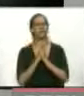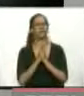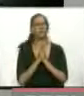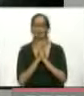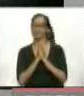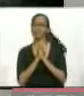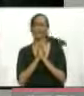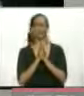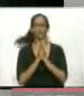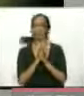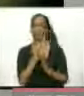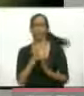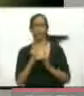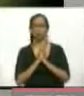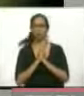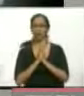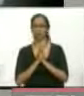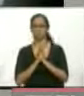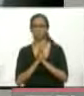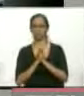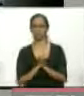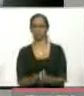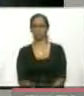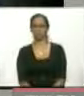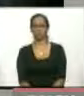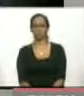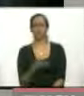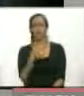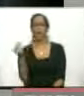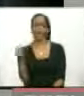ya no